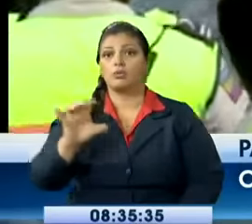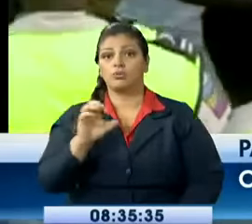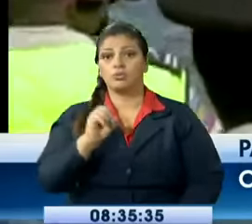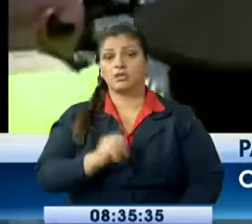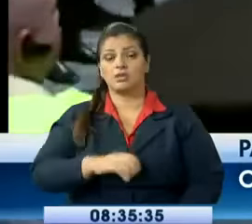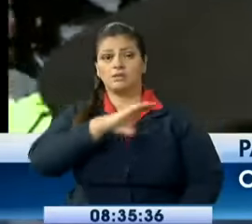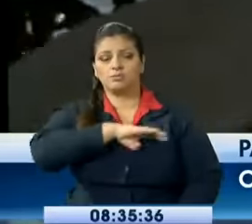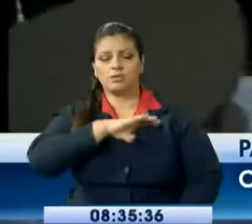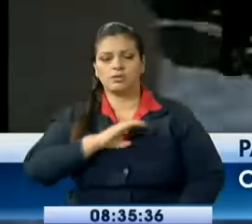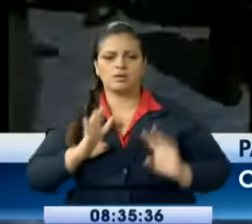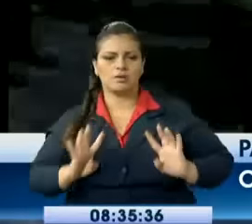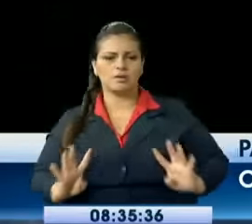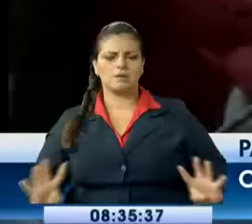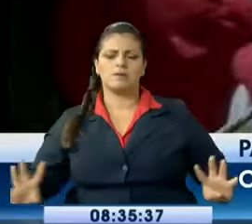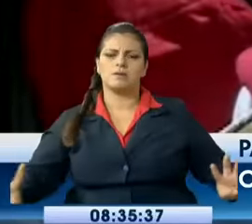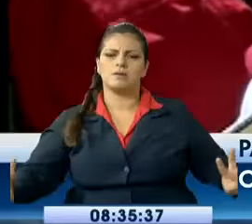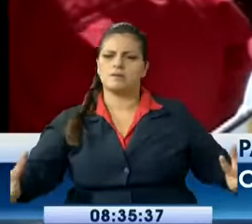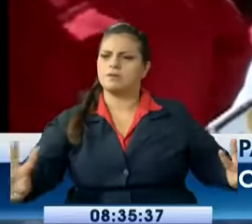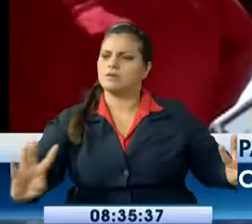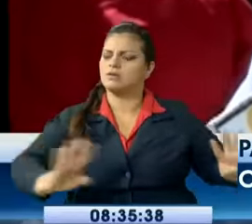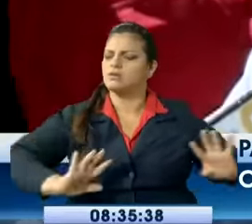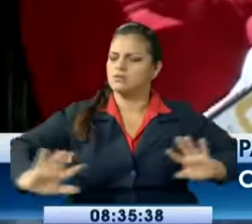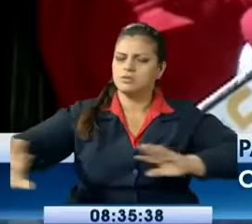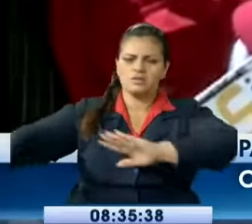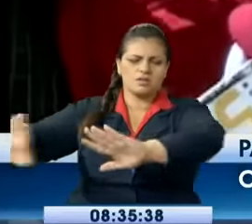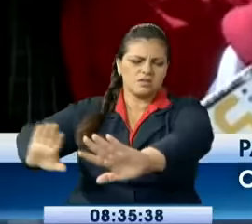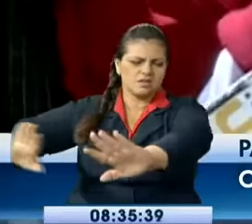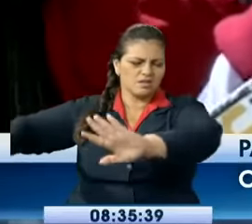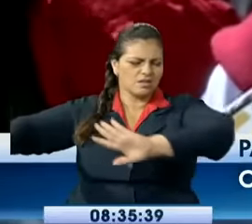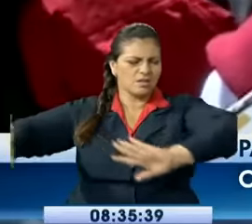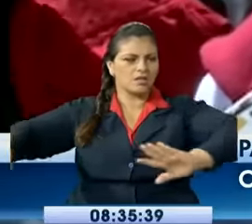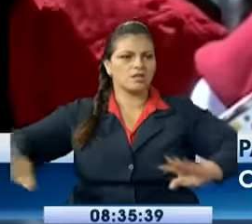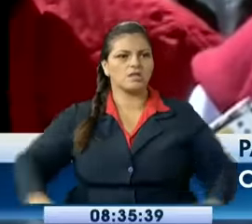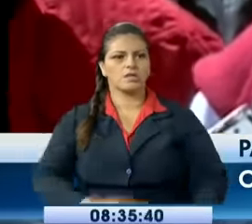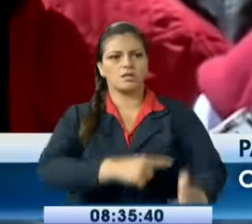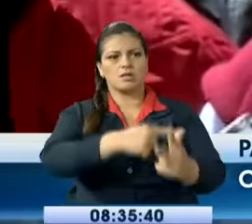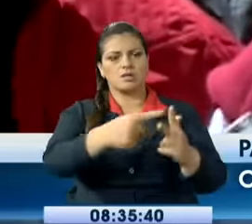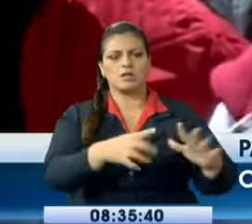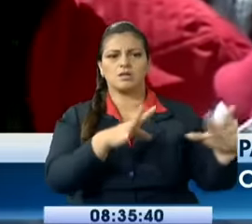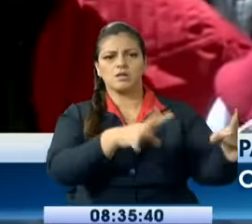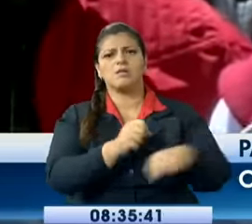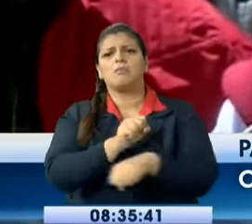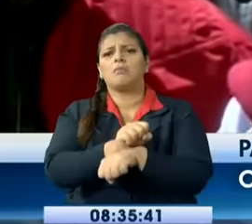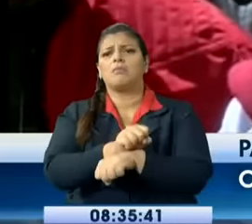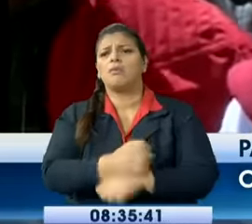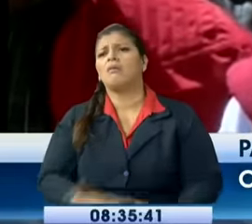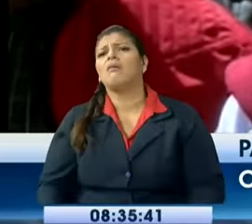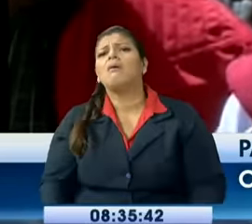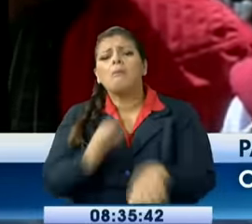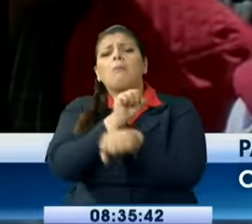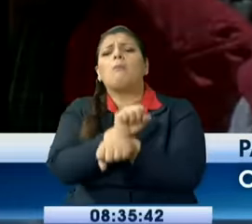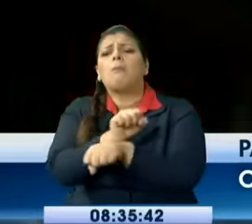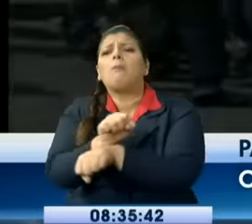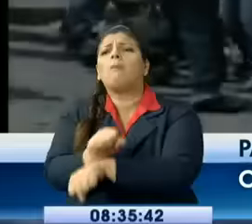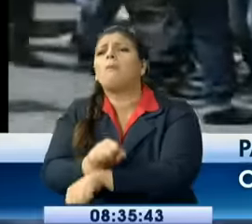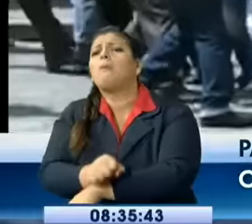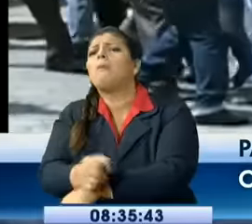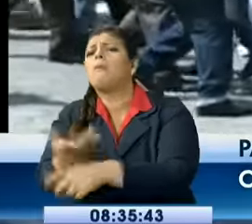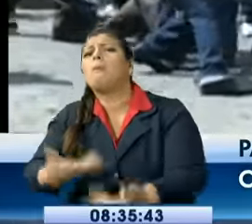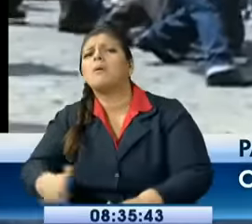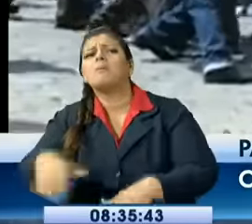y detuvieron a los sospechosos. A lo mejor se llevan al detén entre ellos y hacen, pueden soltar también, no sé.